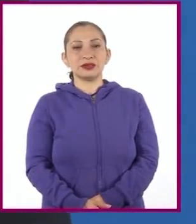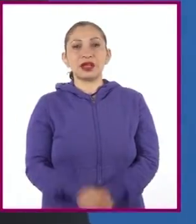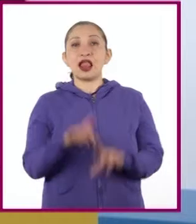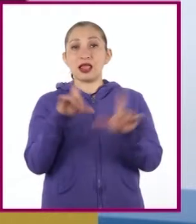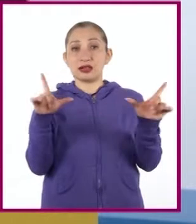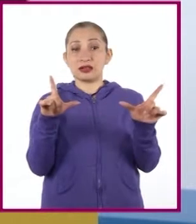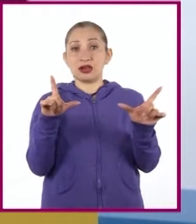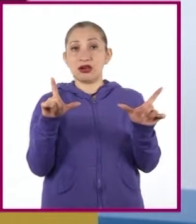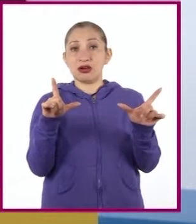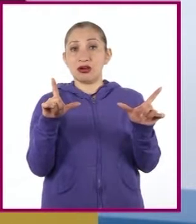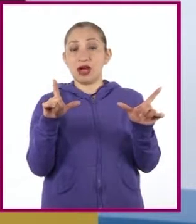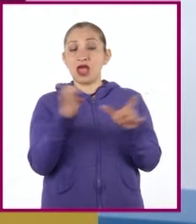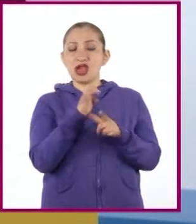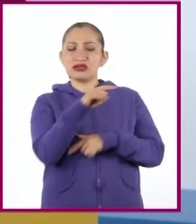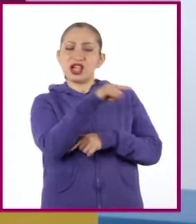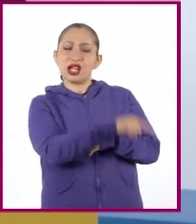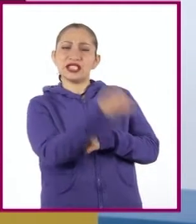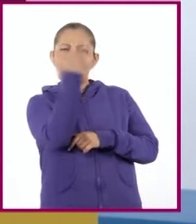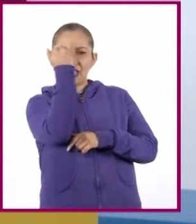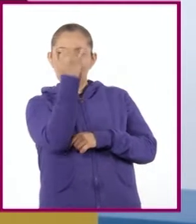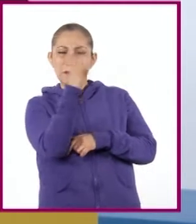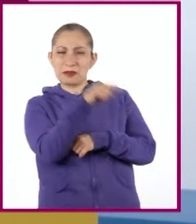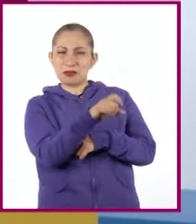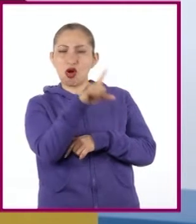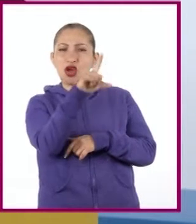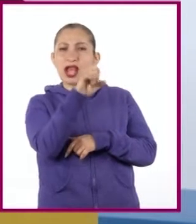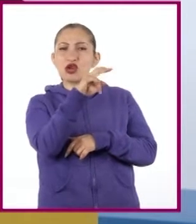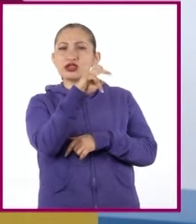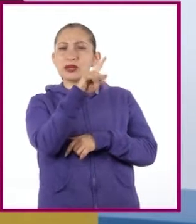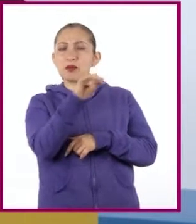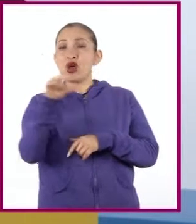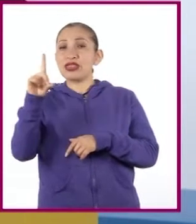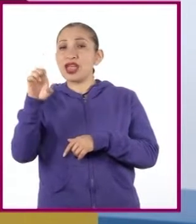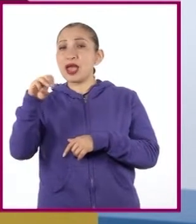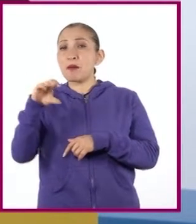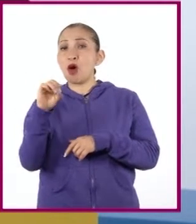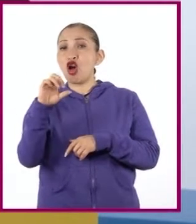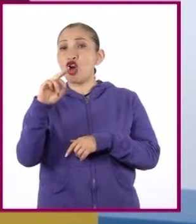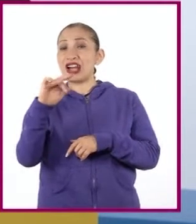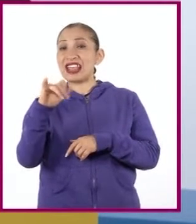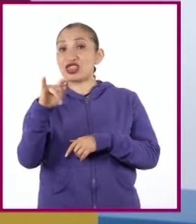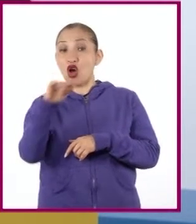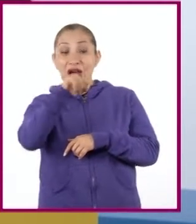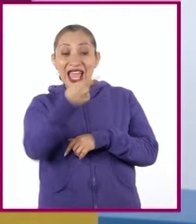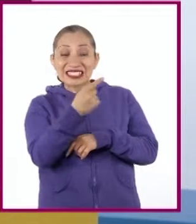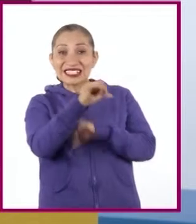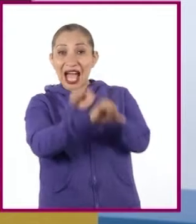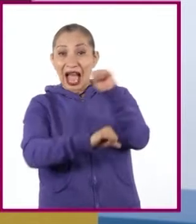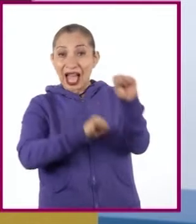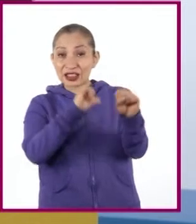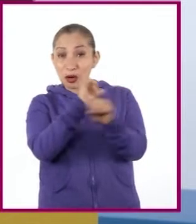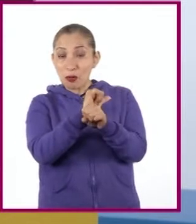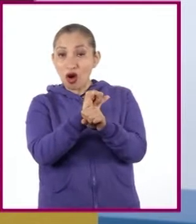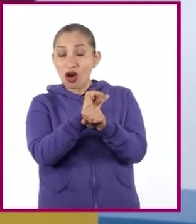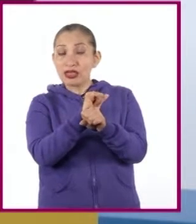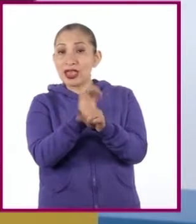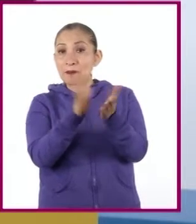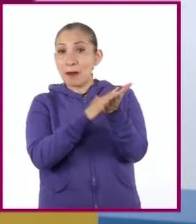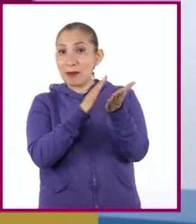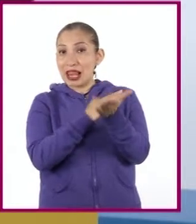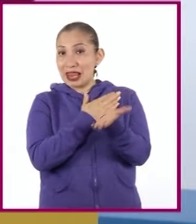Listo, entonces según la idea de Leucipo y Demócrito, esto sería un átomo de hoja de